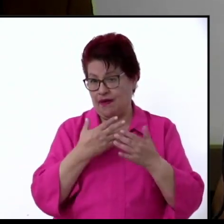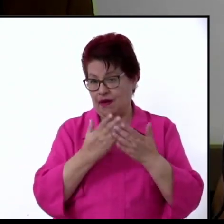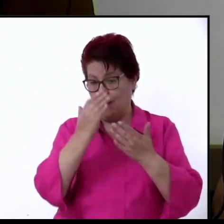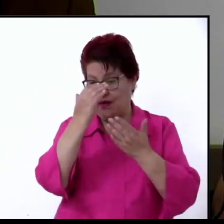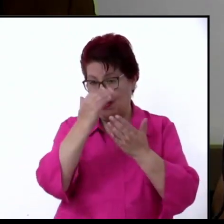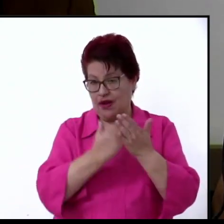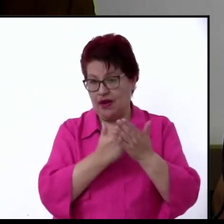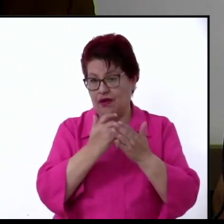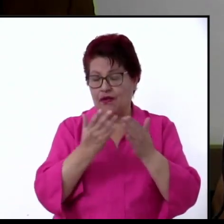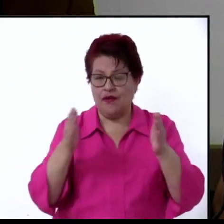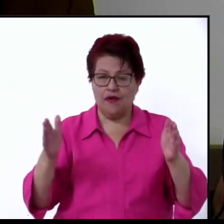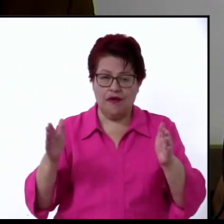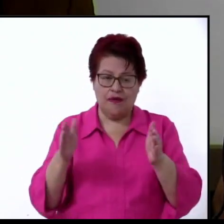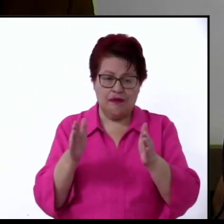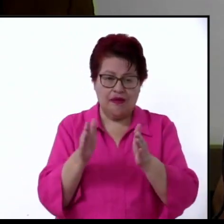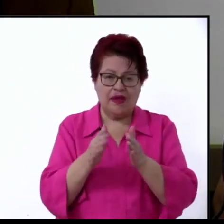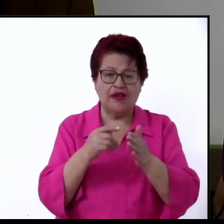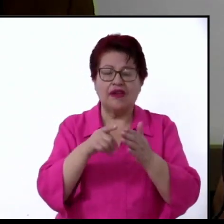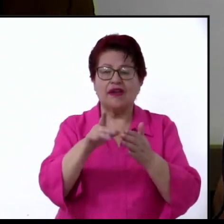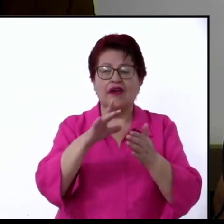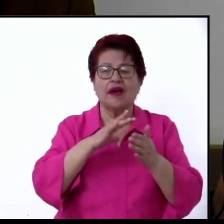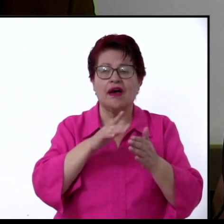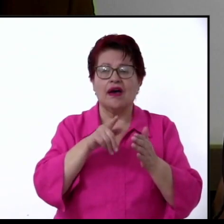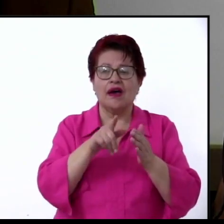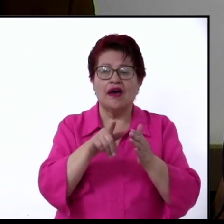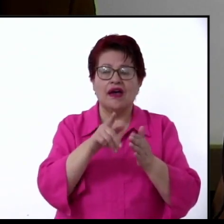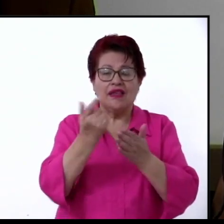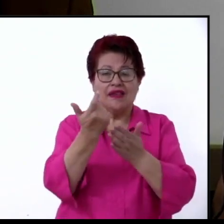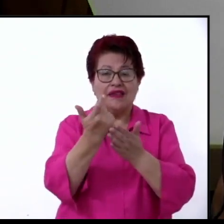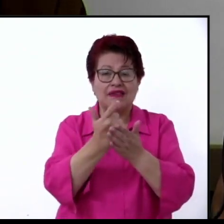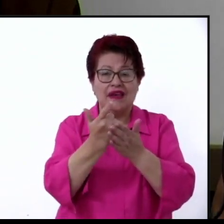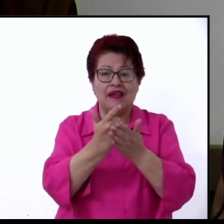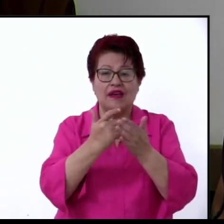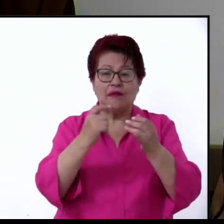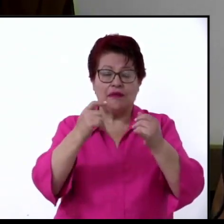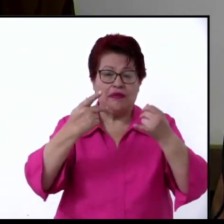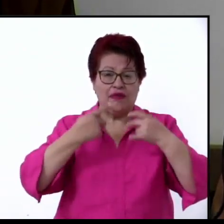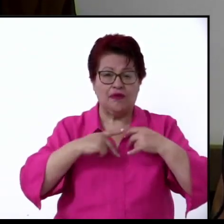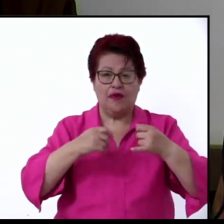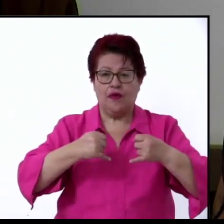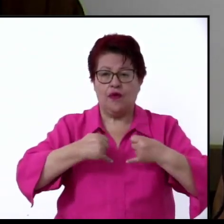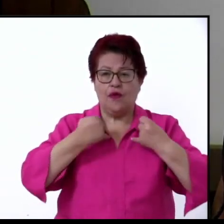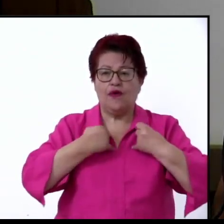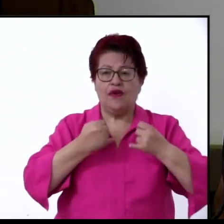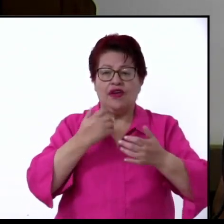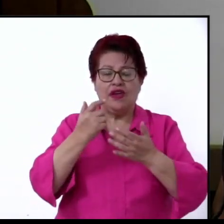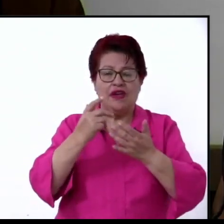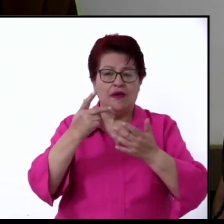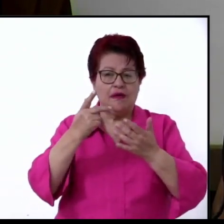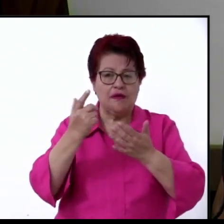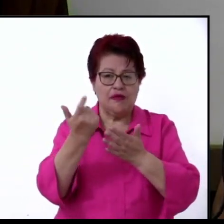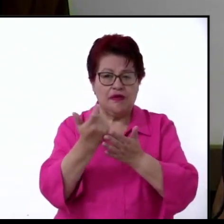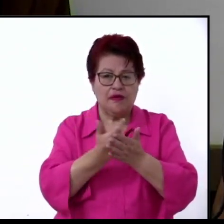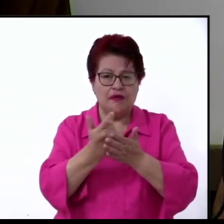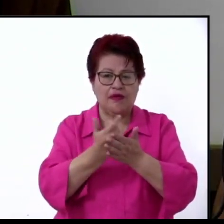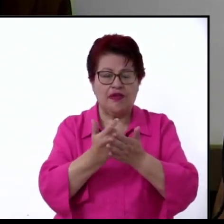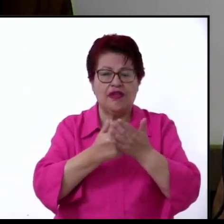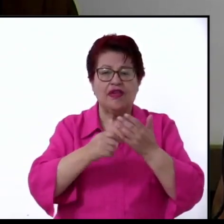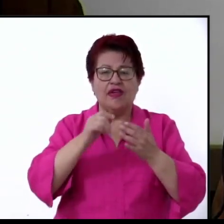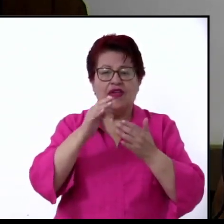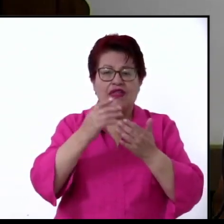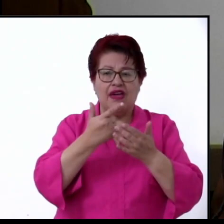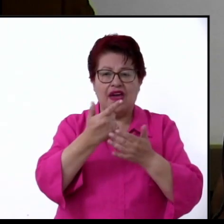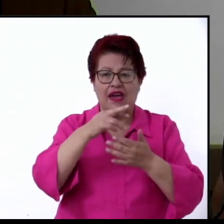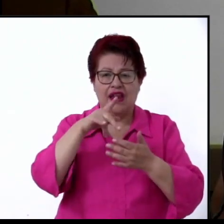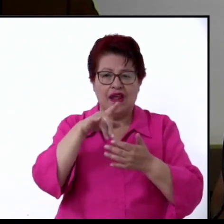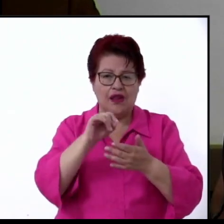reducción de las brechas que existen, brechas salariales de personas jóvenes y también brechas salariales de